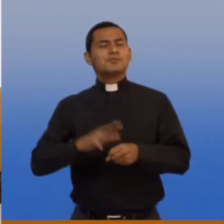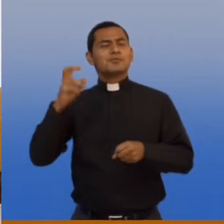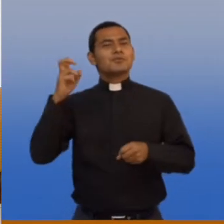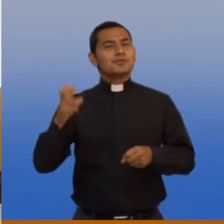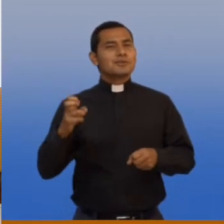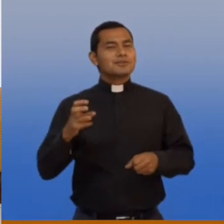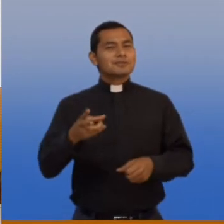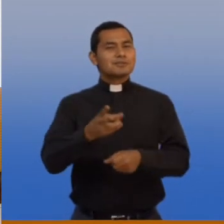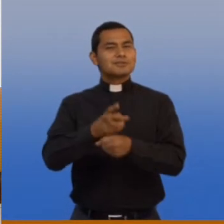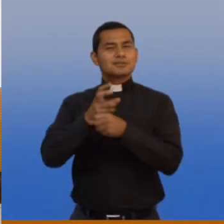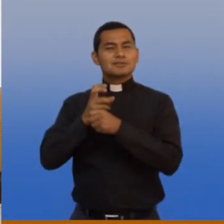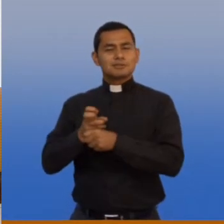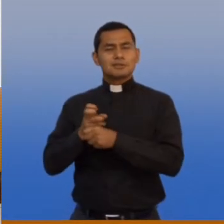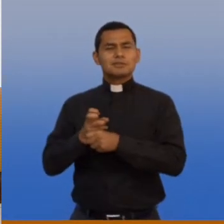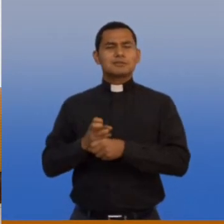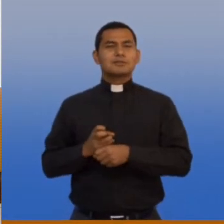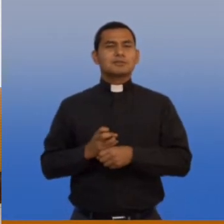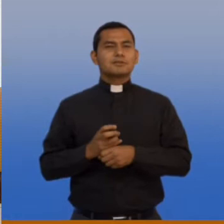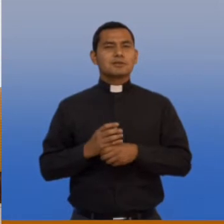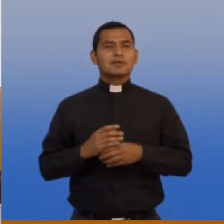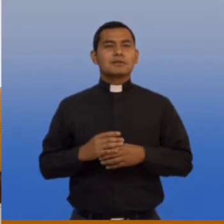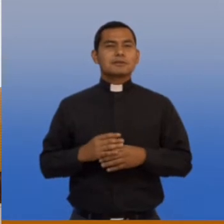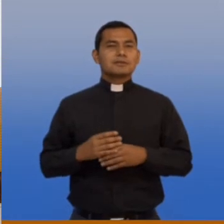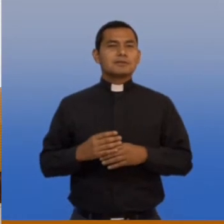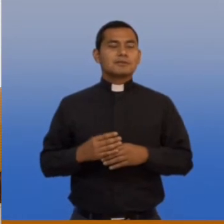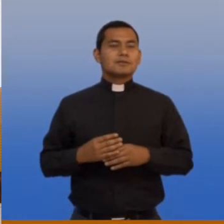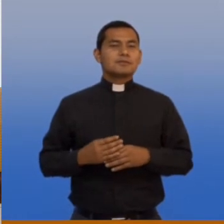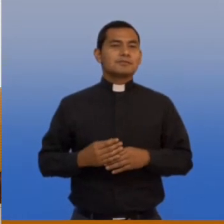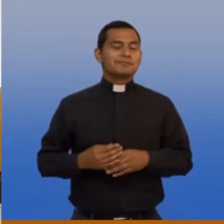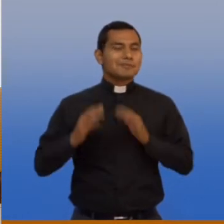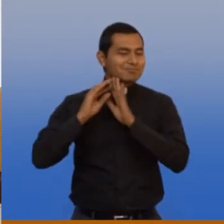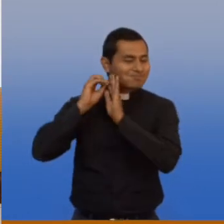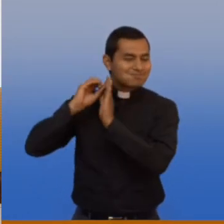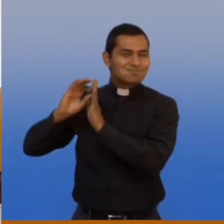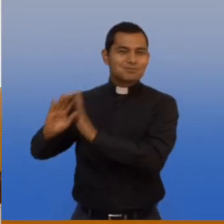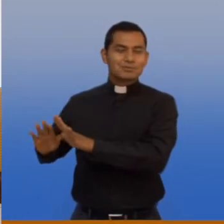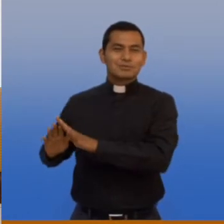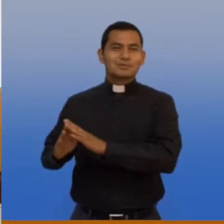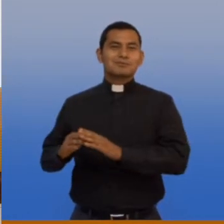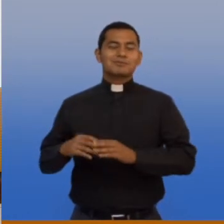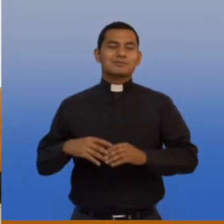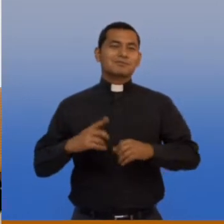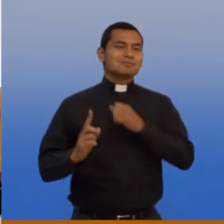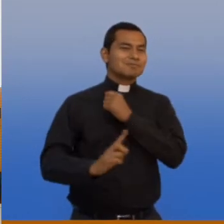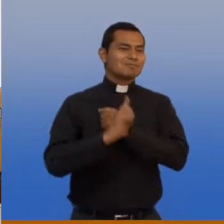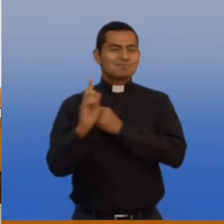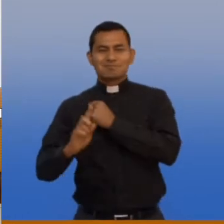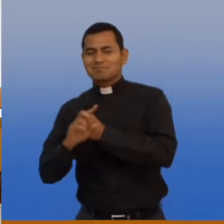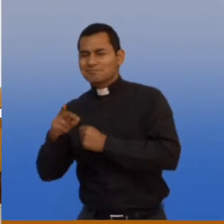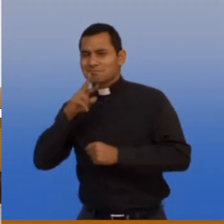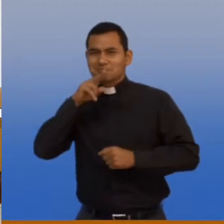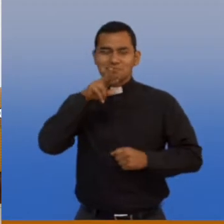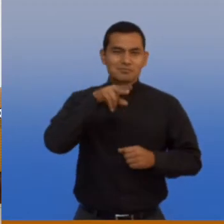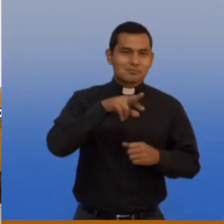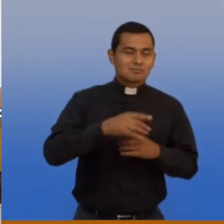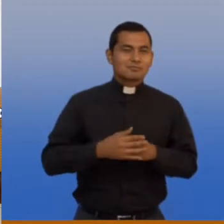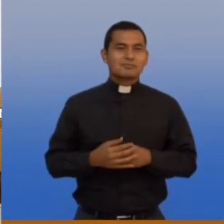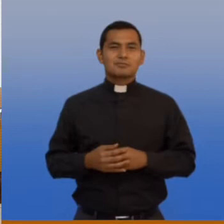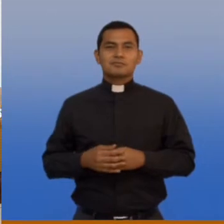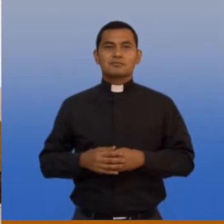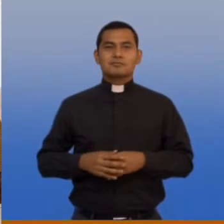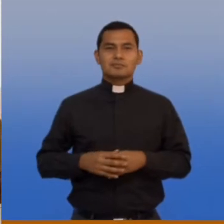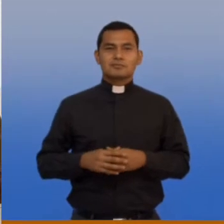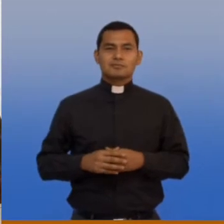motivo, muchos feligreses me han compartido su preocupación por la que perciben que